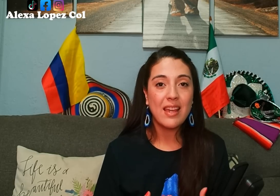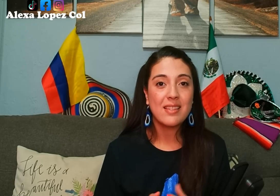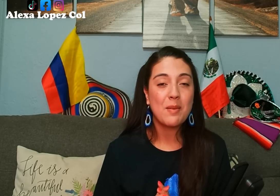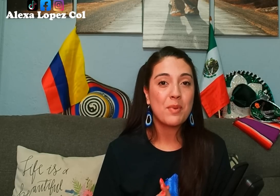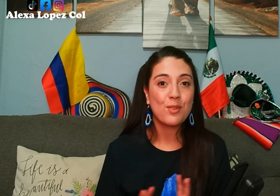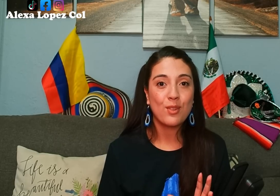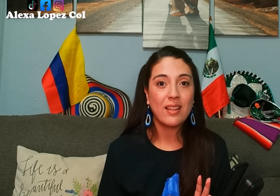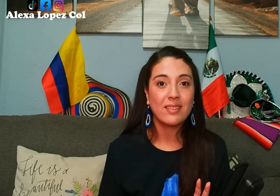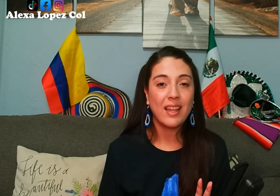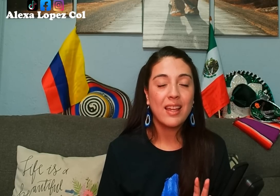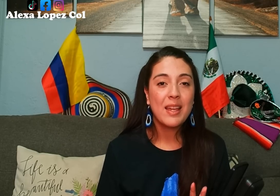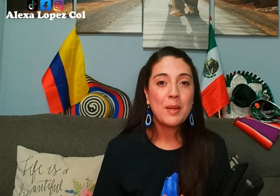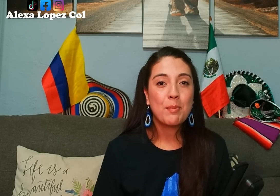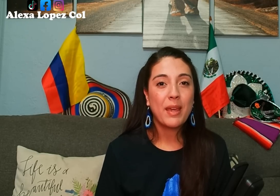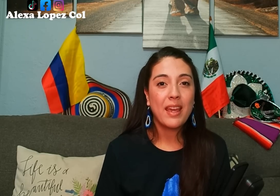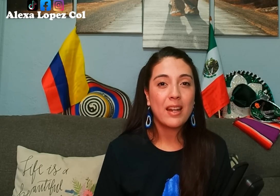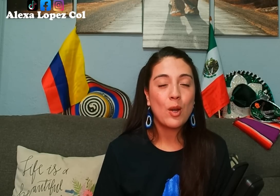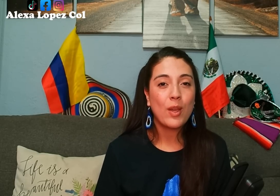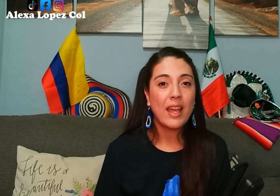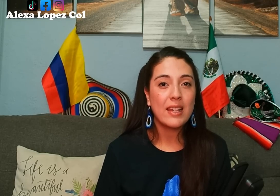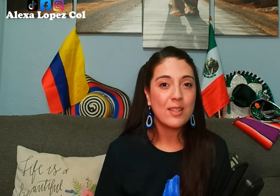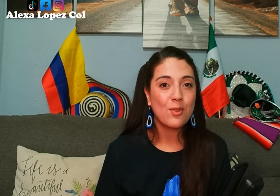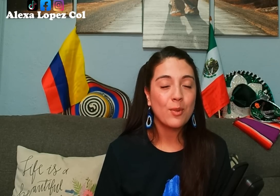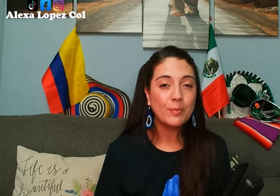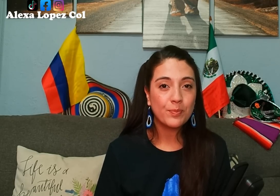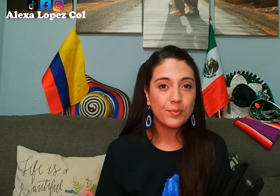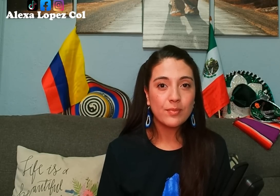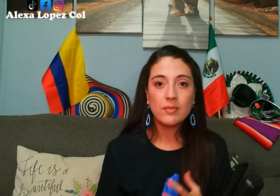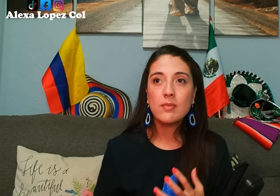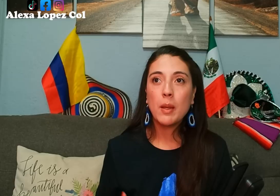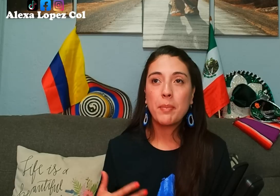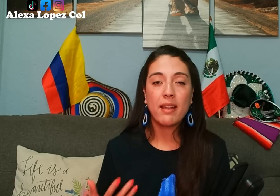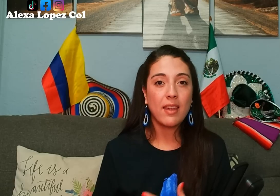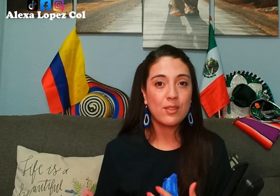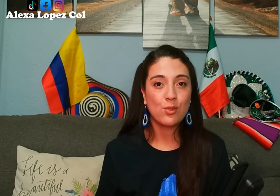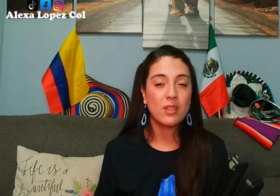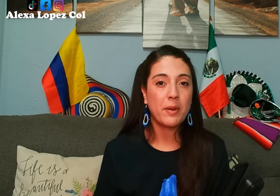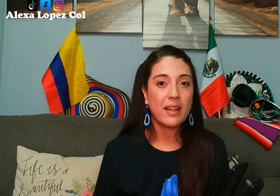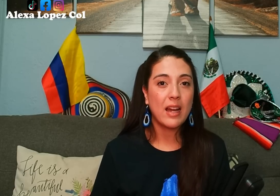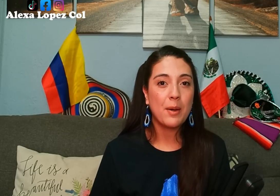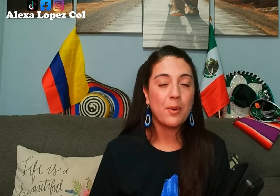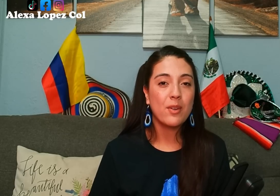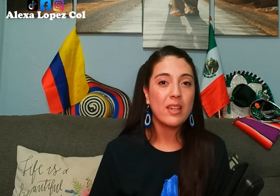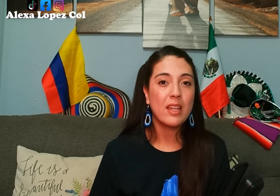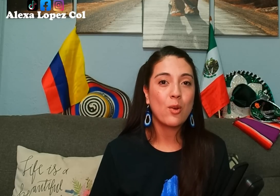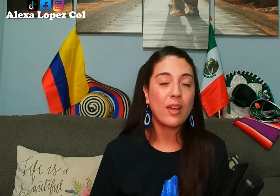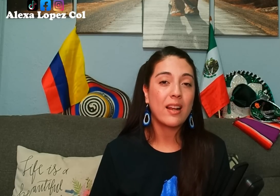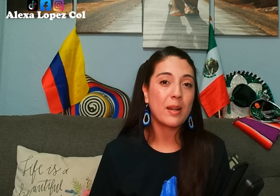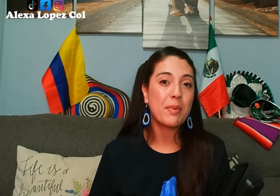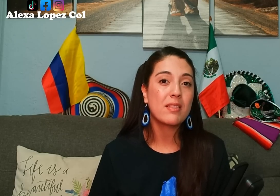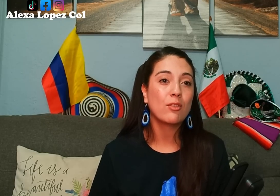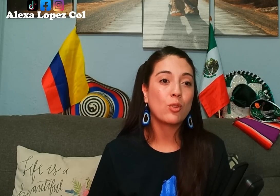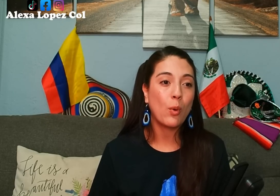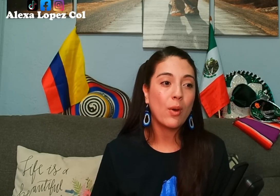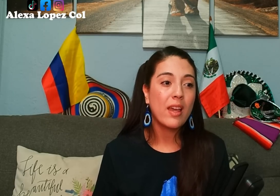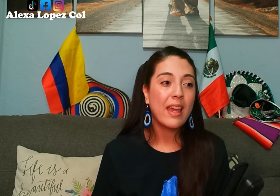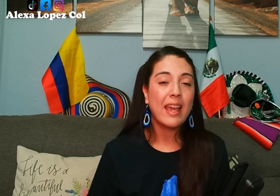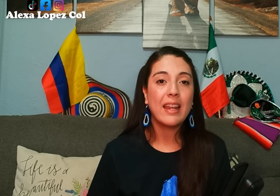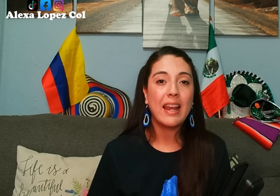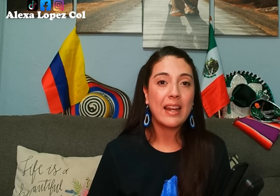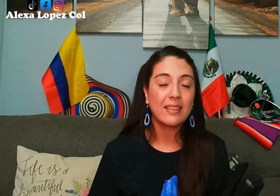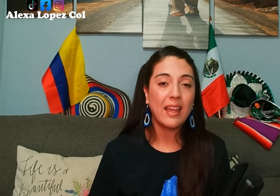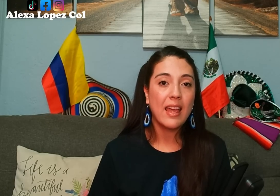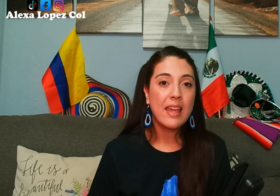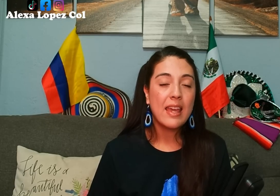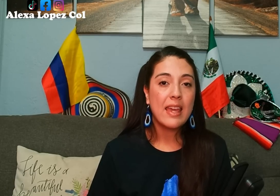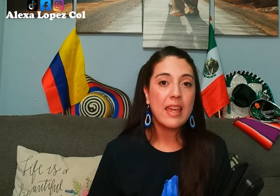ir y es impresionante ver lo que él hizo para que esto se llevara a cabo y lo que él representó en